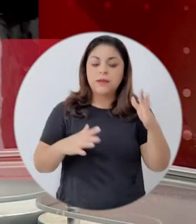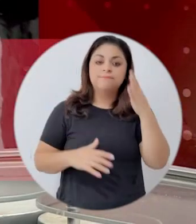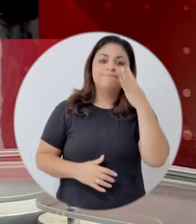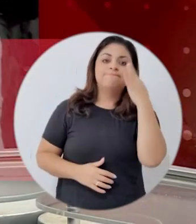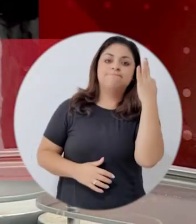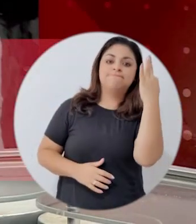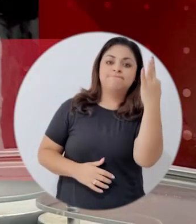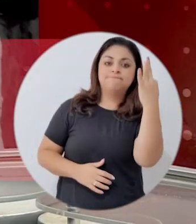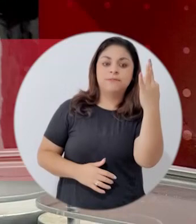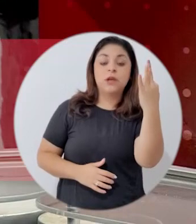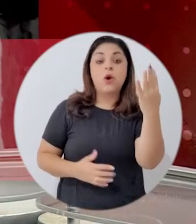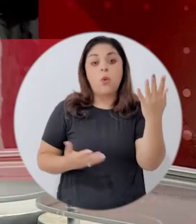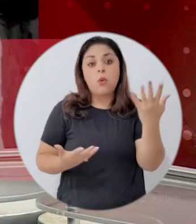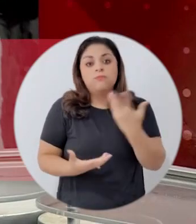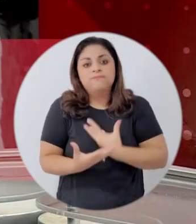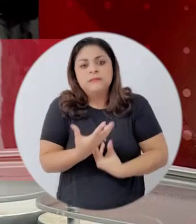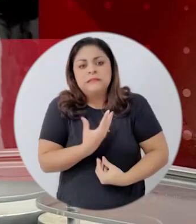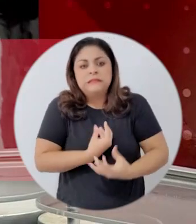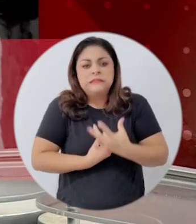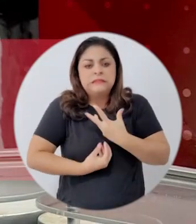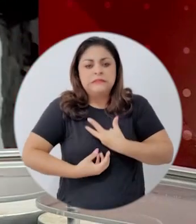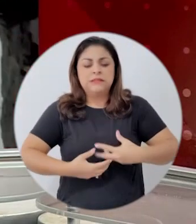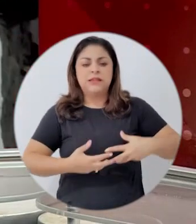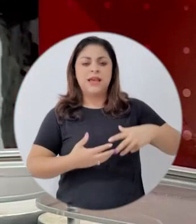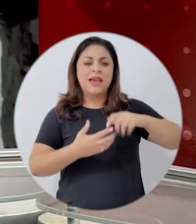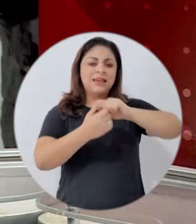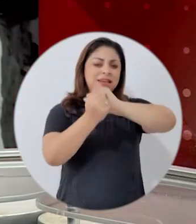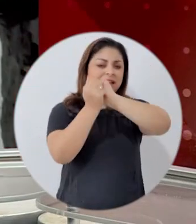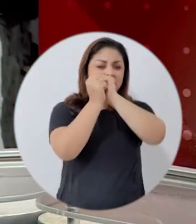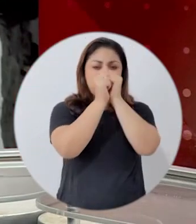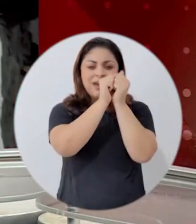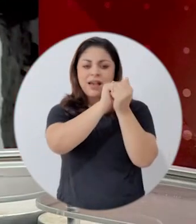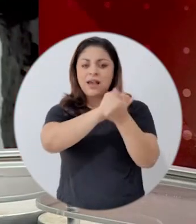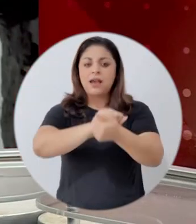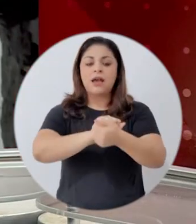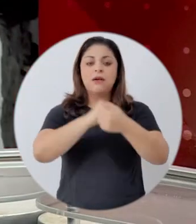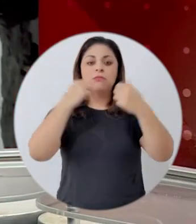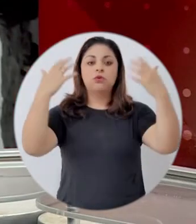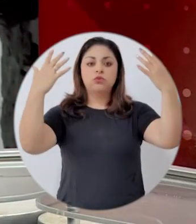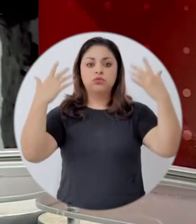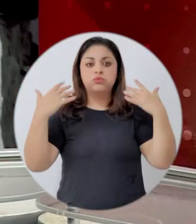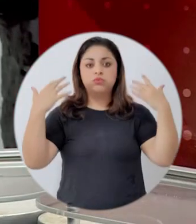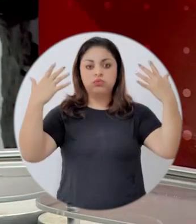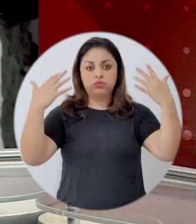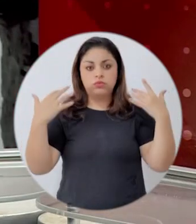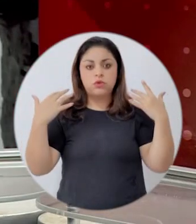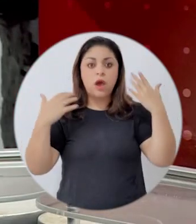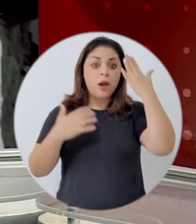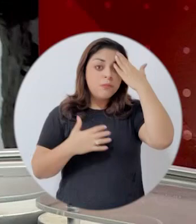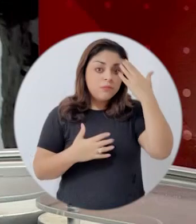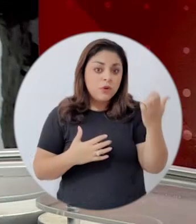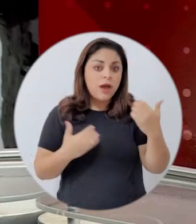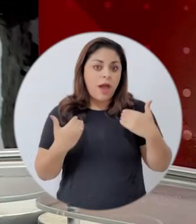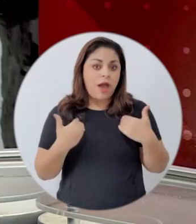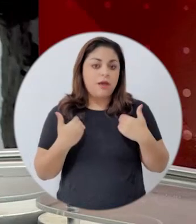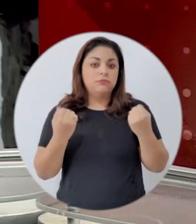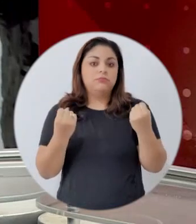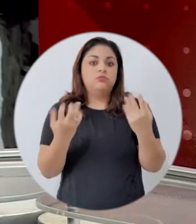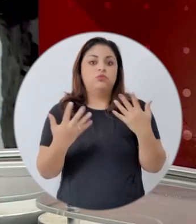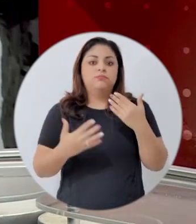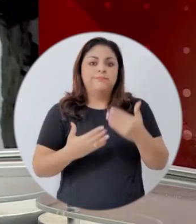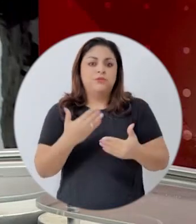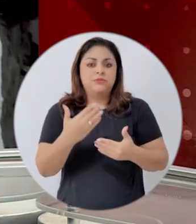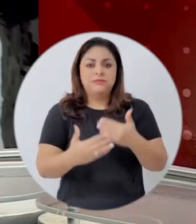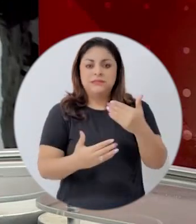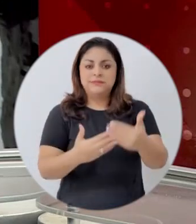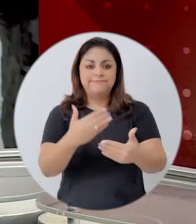algunas lamentablemente víctimas del cambio climático, ¿verdad?, asociado con una serie de procesos que se están desarrollando en el